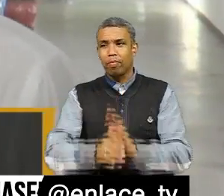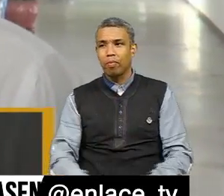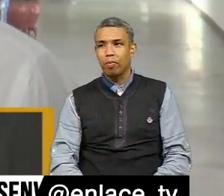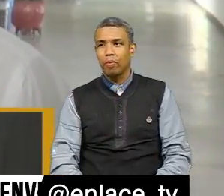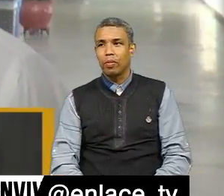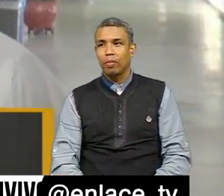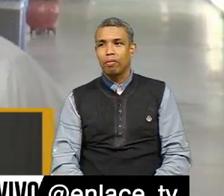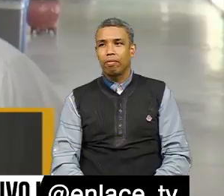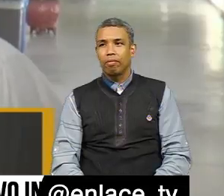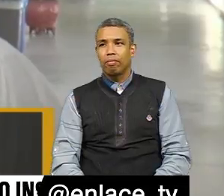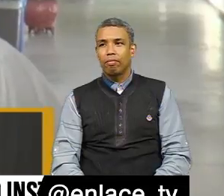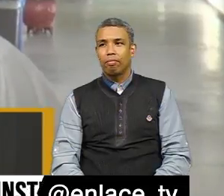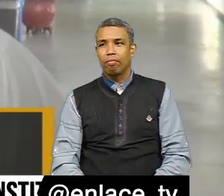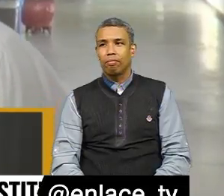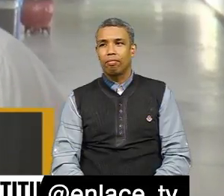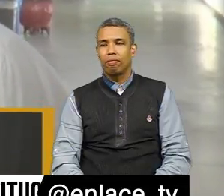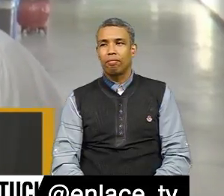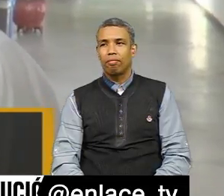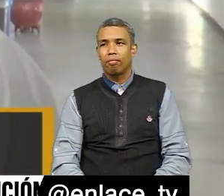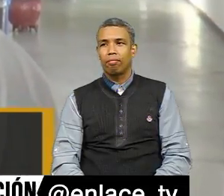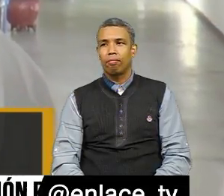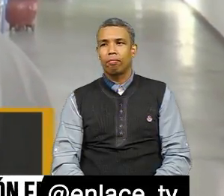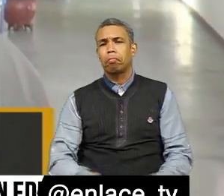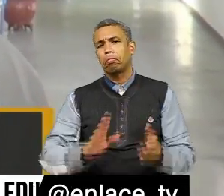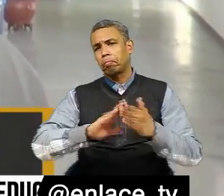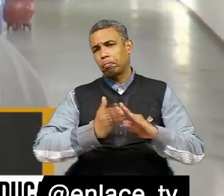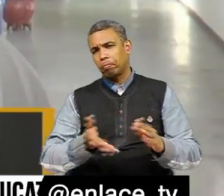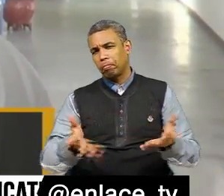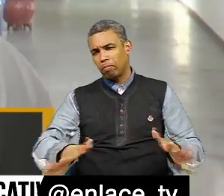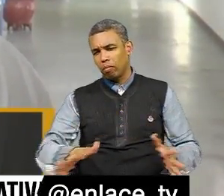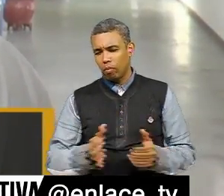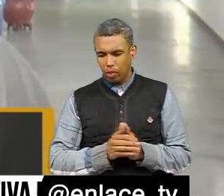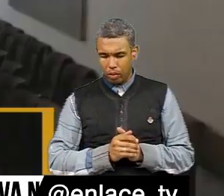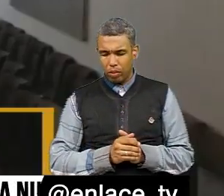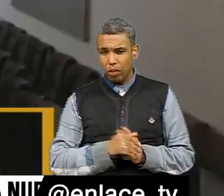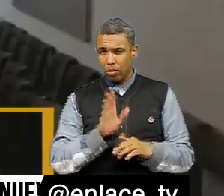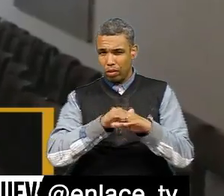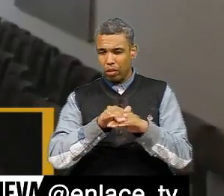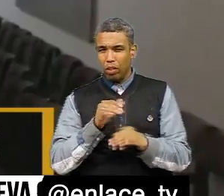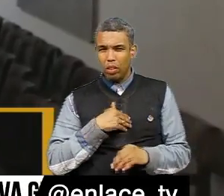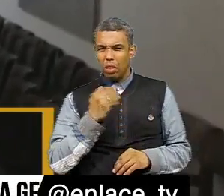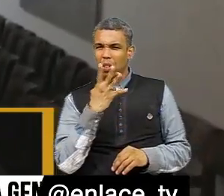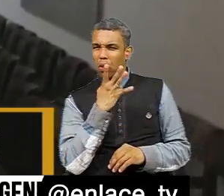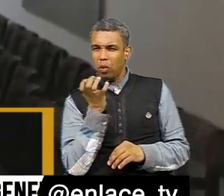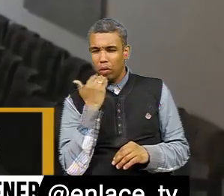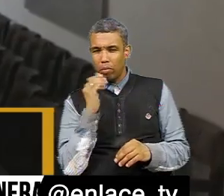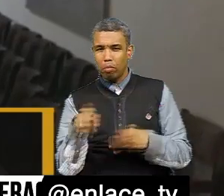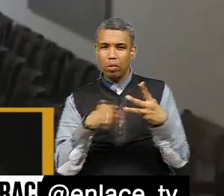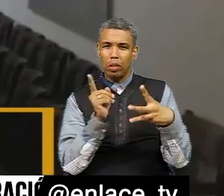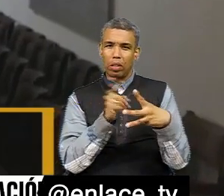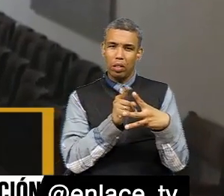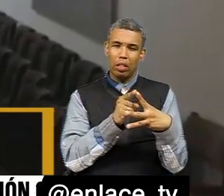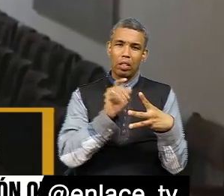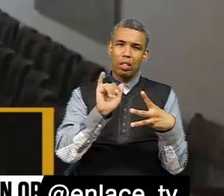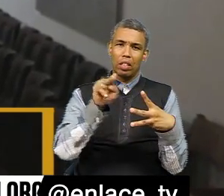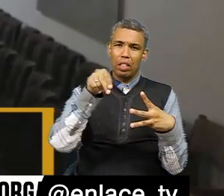le avisamos a toda la comunidad barranqueña que dimos en donación cerca de 400 elementos a 3 colegios, está el Intecoa, el San Marcos y el Diego